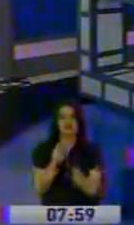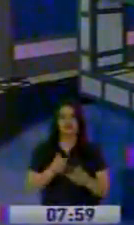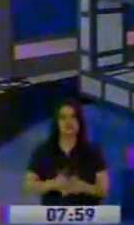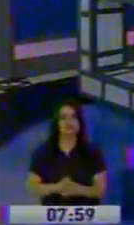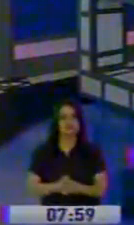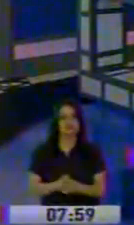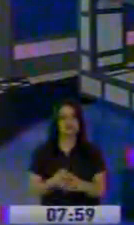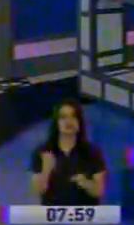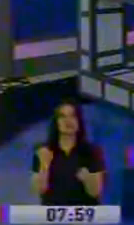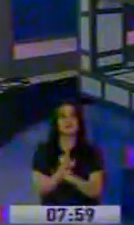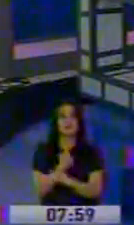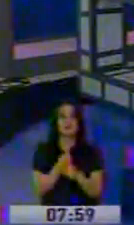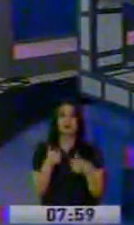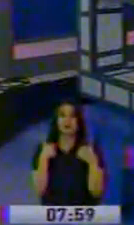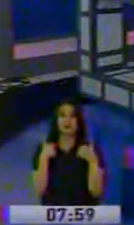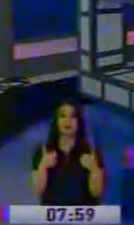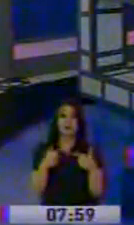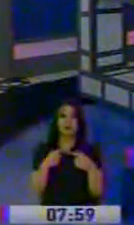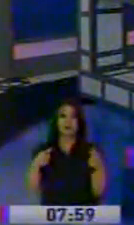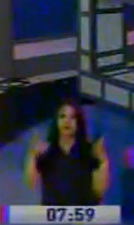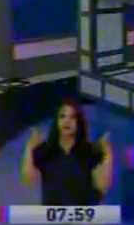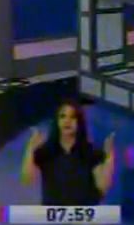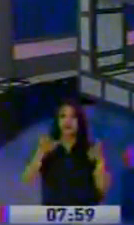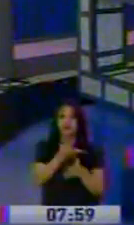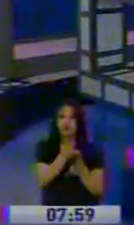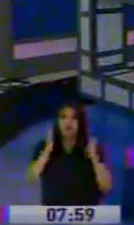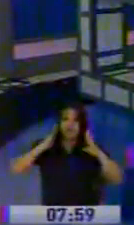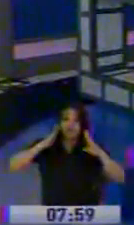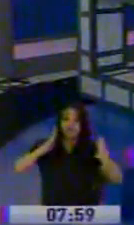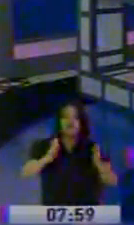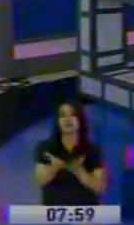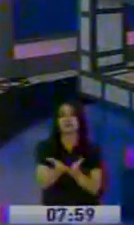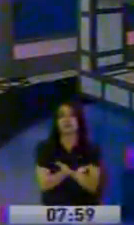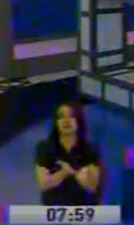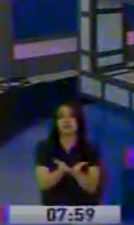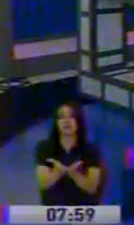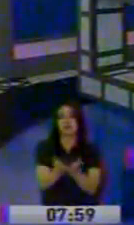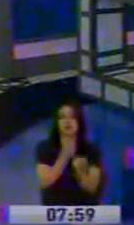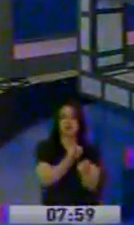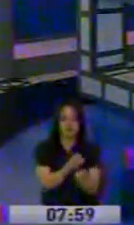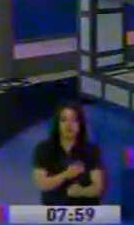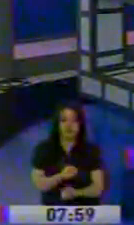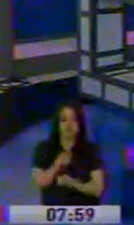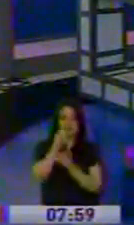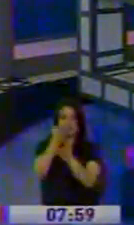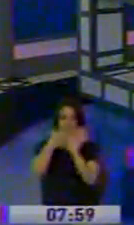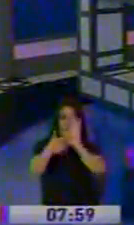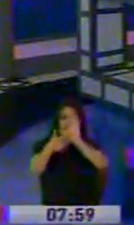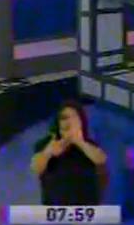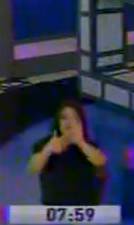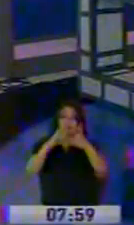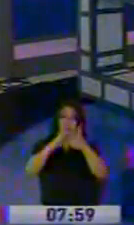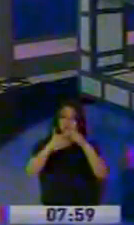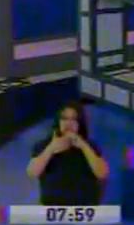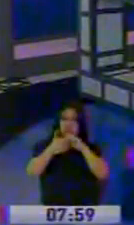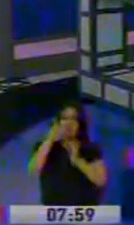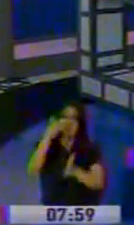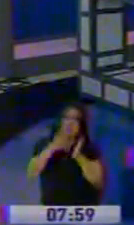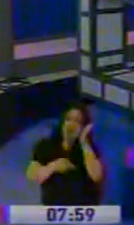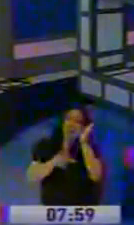un trabajo bien hecho en favor de ustedes, vecinos. ¿Cuál es ese? Dar y exponer día a día los problemas que tiene